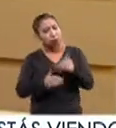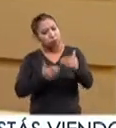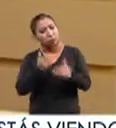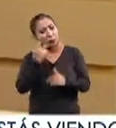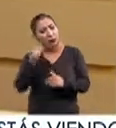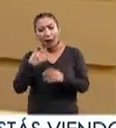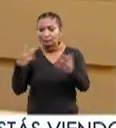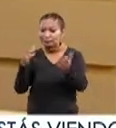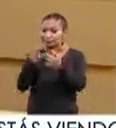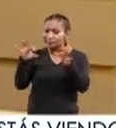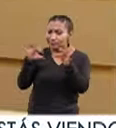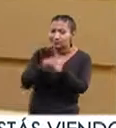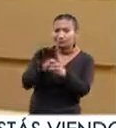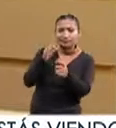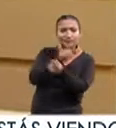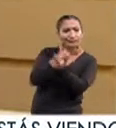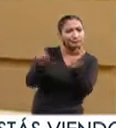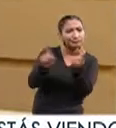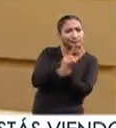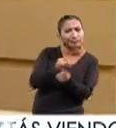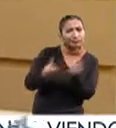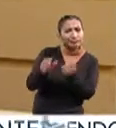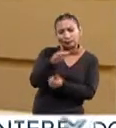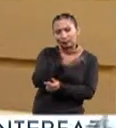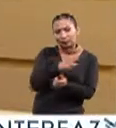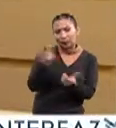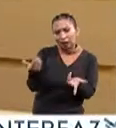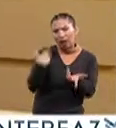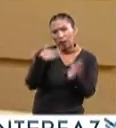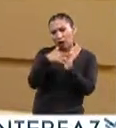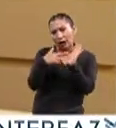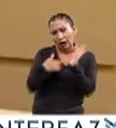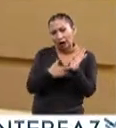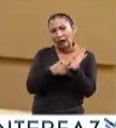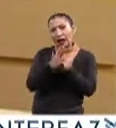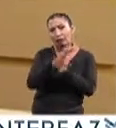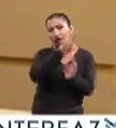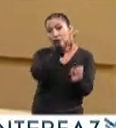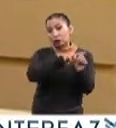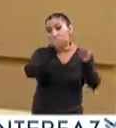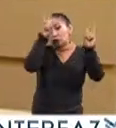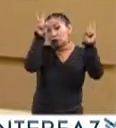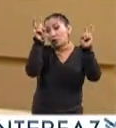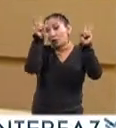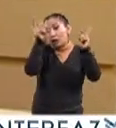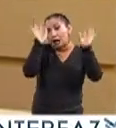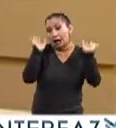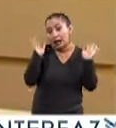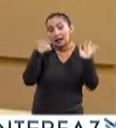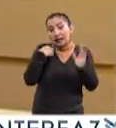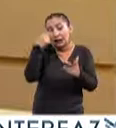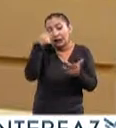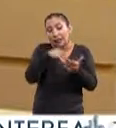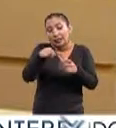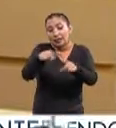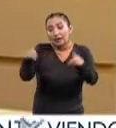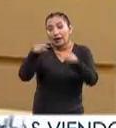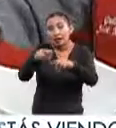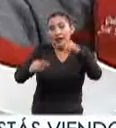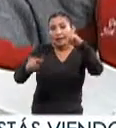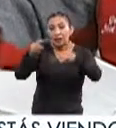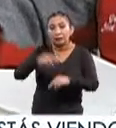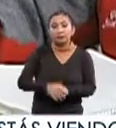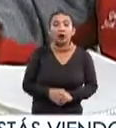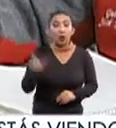poder funcionar dentro de lo que pues los parámetros, digamos, normales que están esperando en diferentes